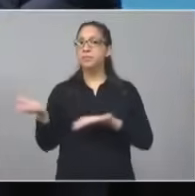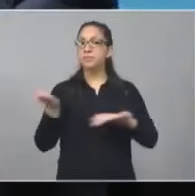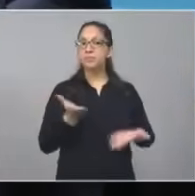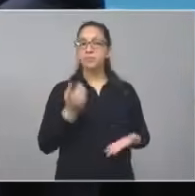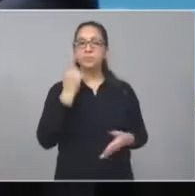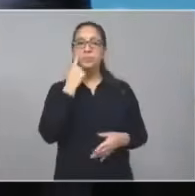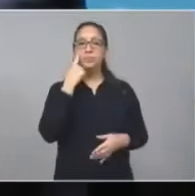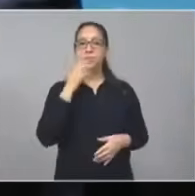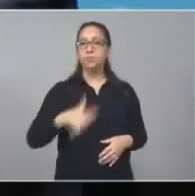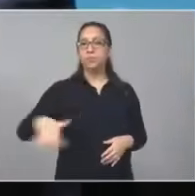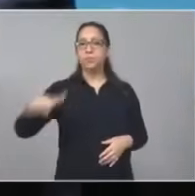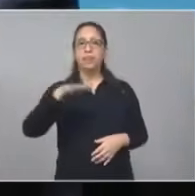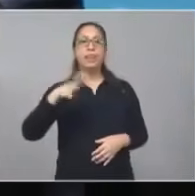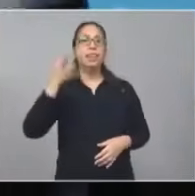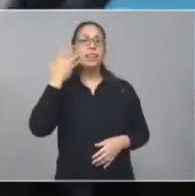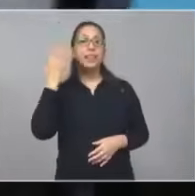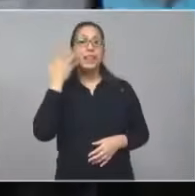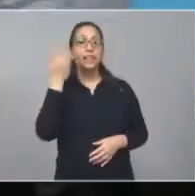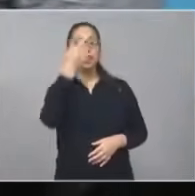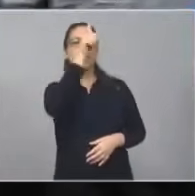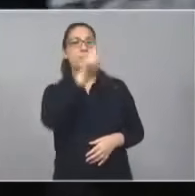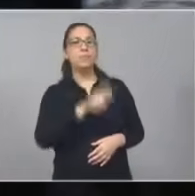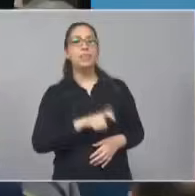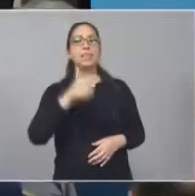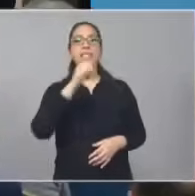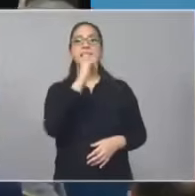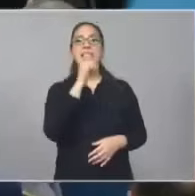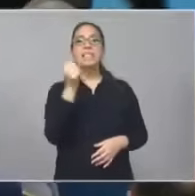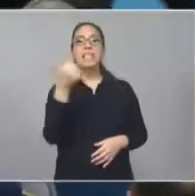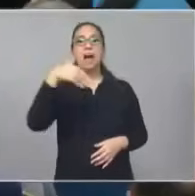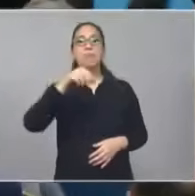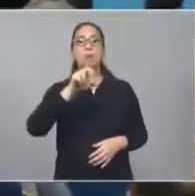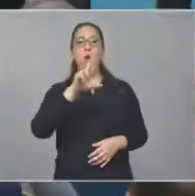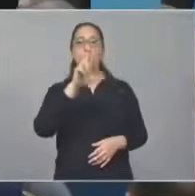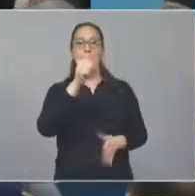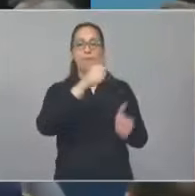Invitamos al municipio de Tigre, Julio César Zamora.